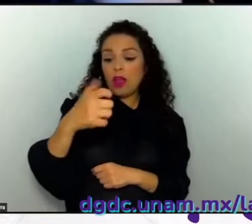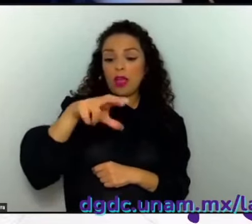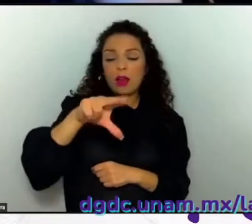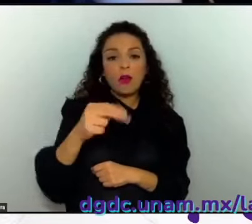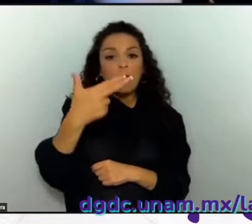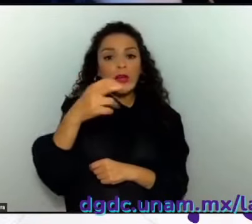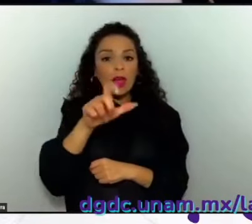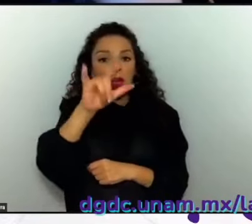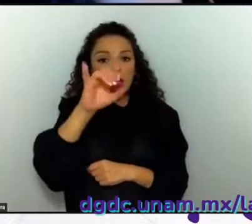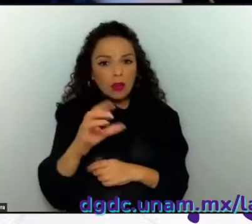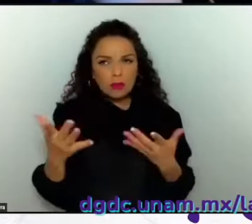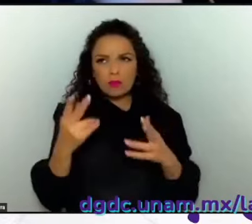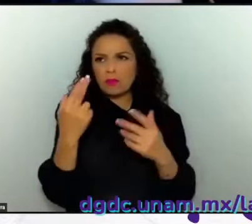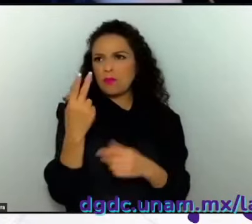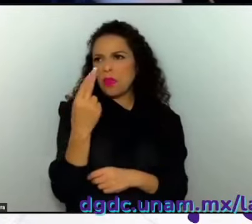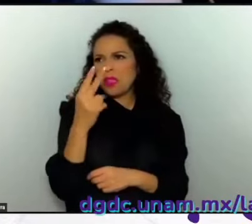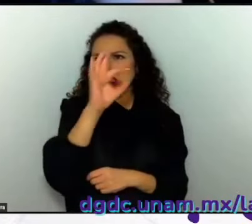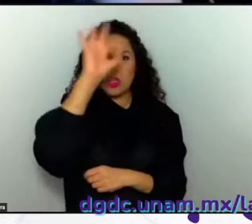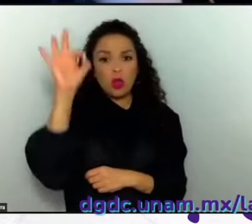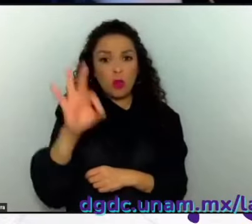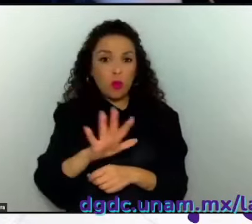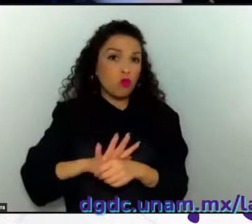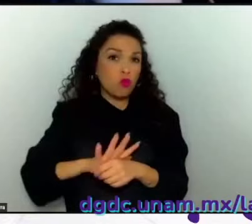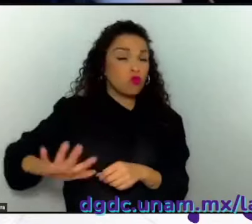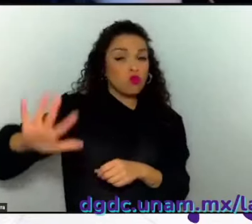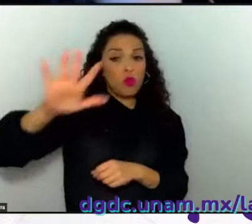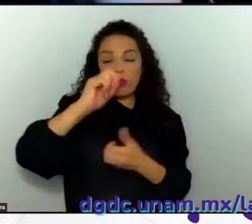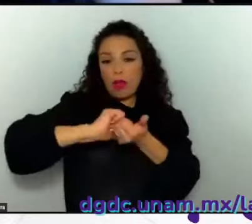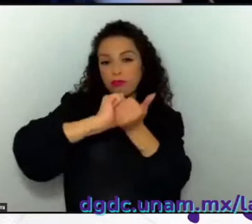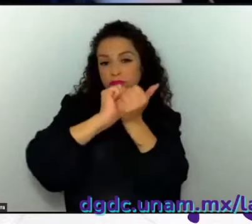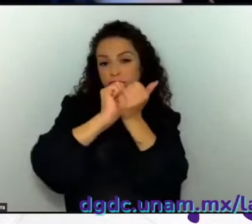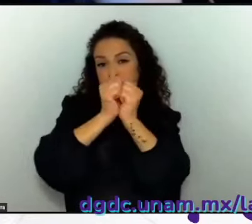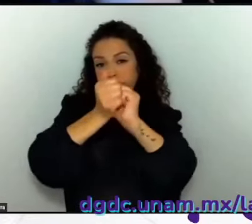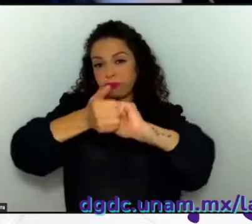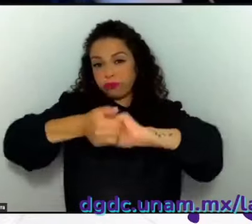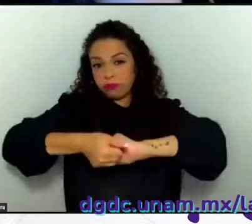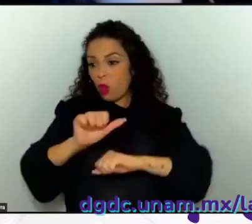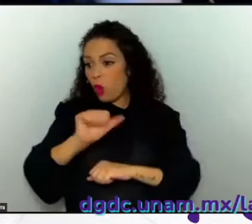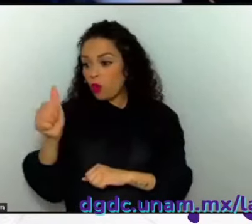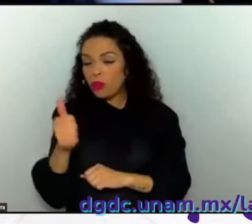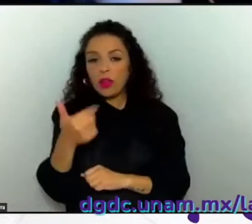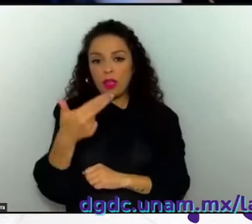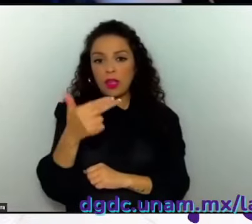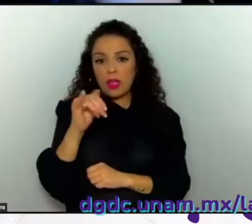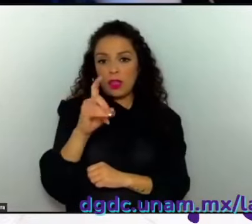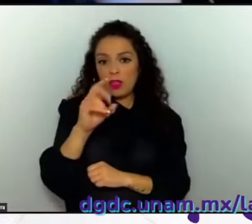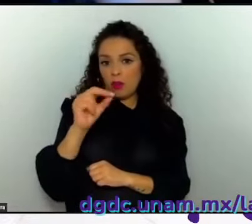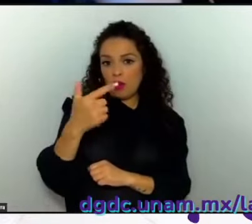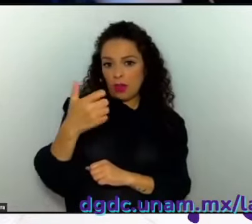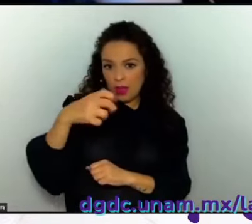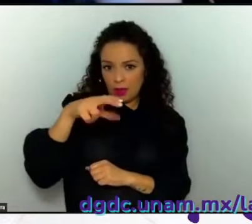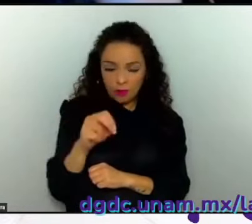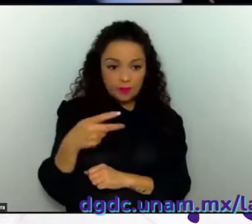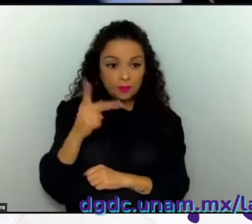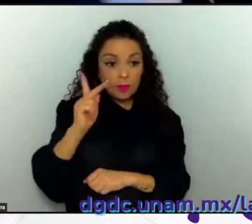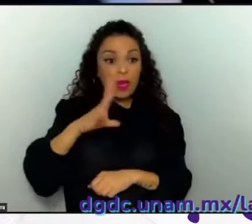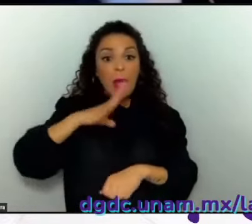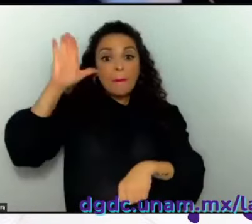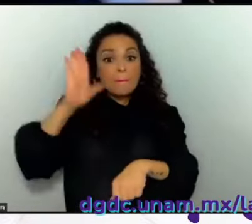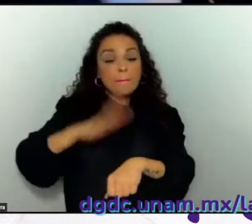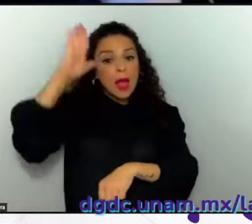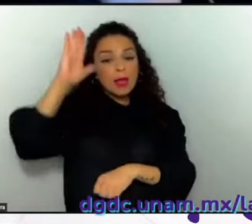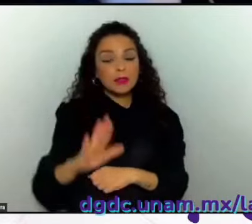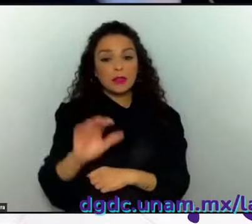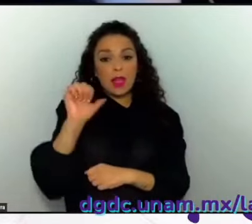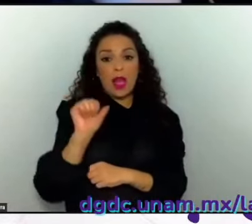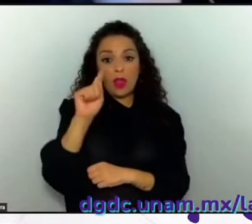helio, como 25% de toda la materia del universo se convirtió en helio, el resto era hidrógeno. Pero si hubiera habido muchos más átomos de los que había, hubiéramos tenido